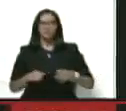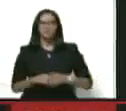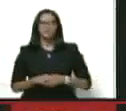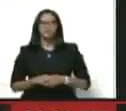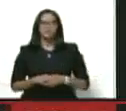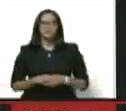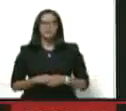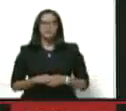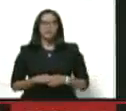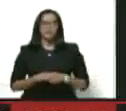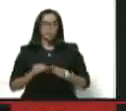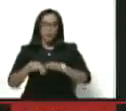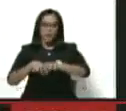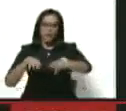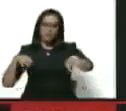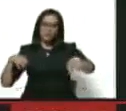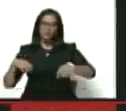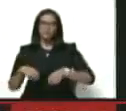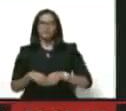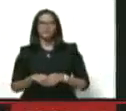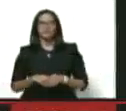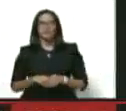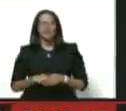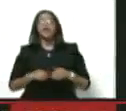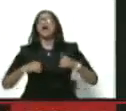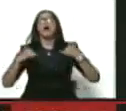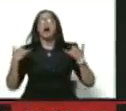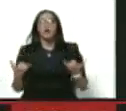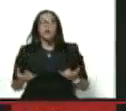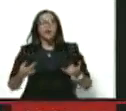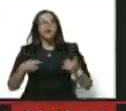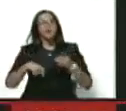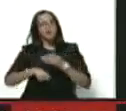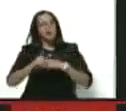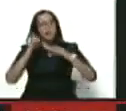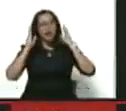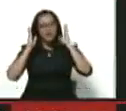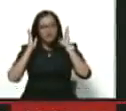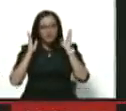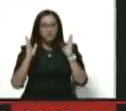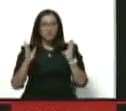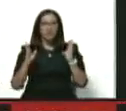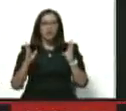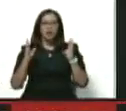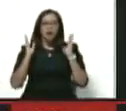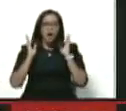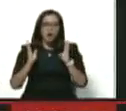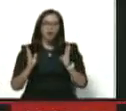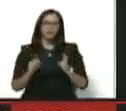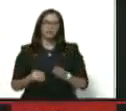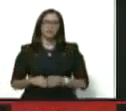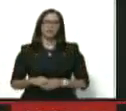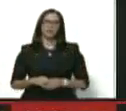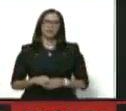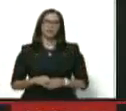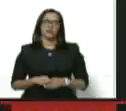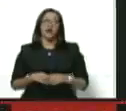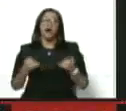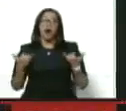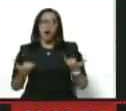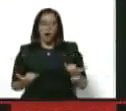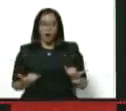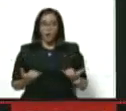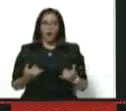político. Sí. Es impresionante. Ahora vamos, atención, atención, atención. Ahora